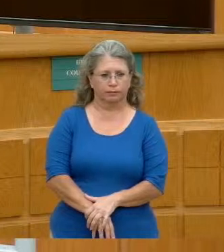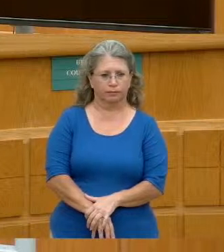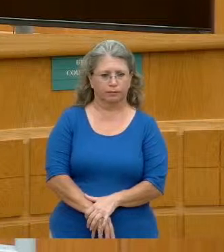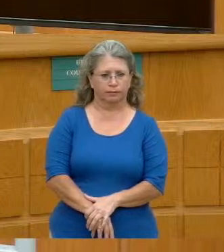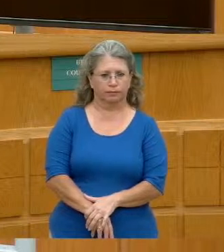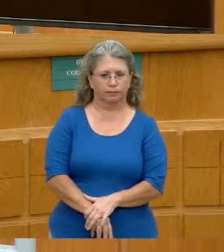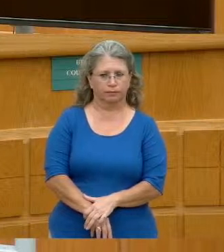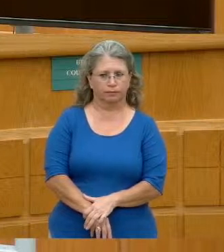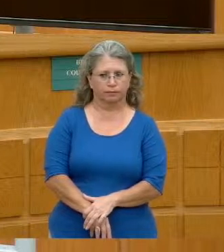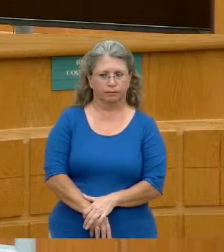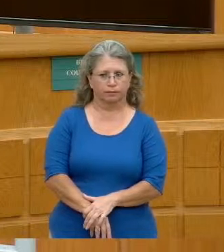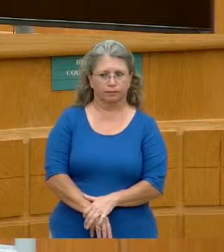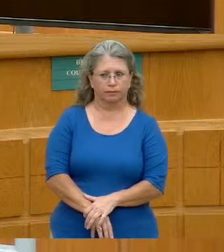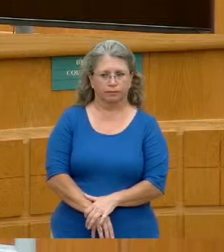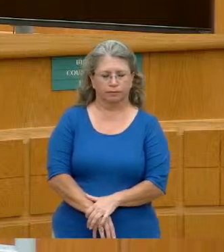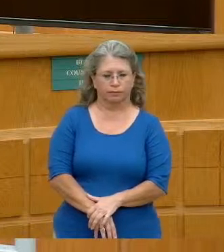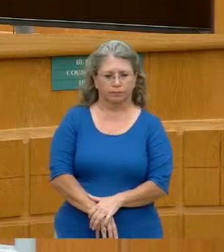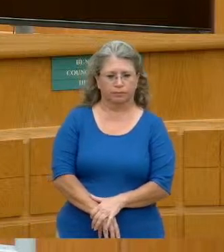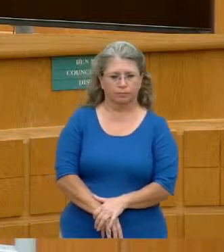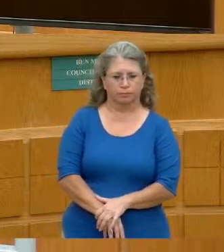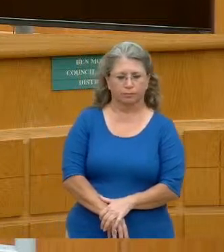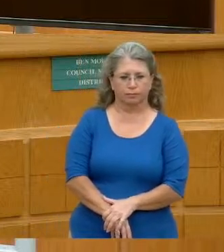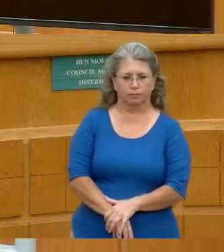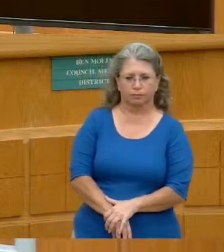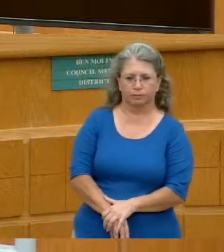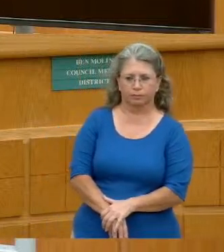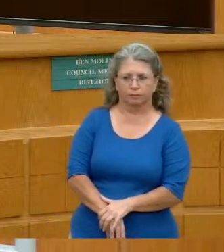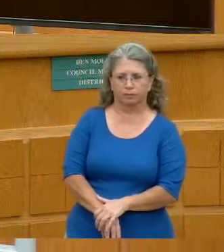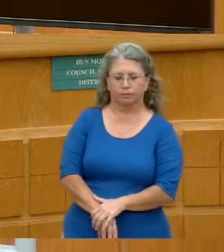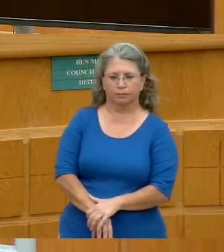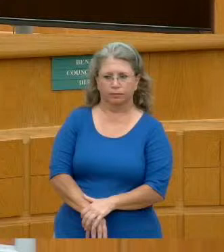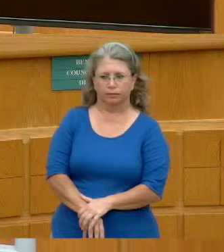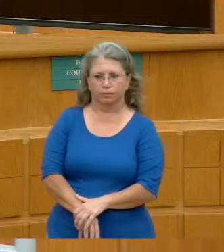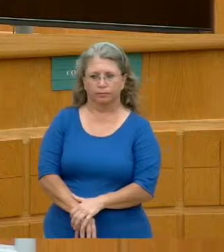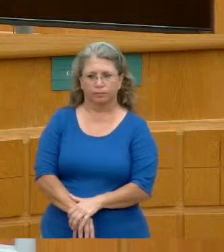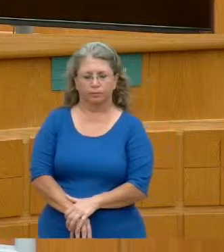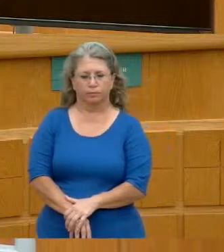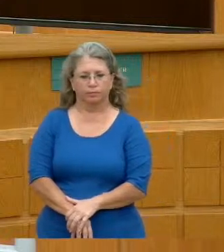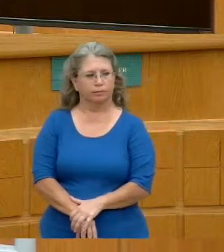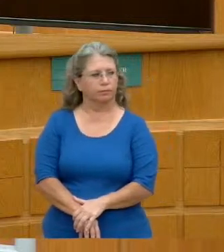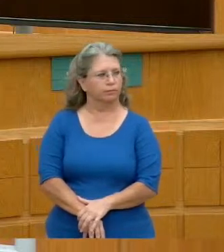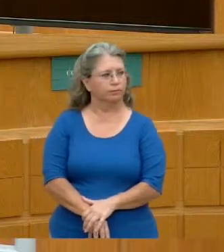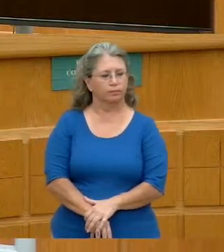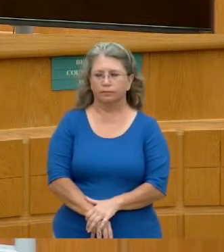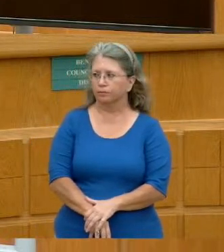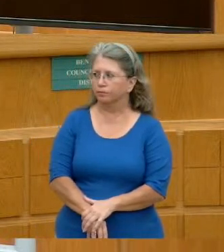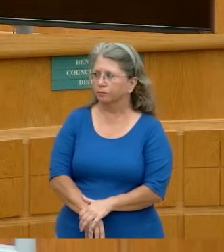por obtener todos los recursos necesarios para continuar realizando las pruebas de detección del virus.